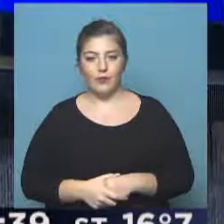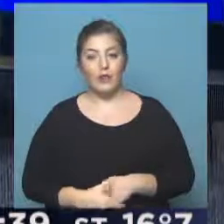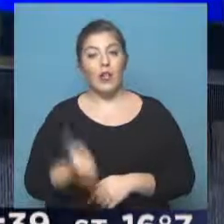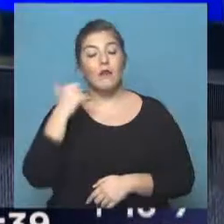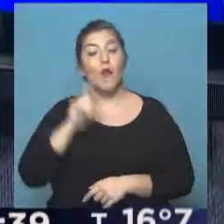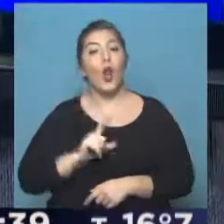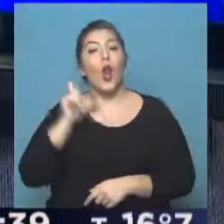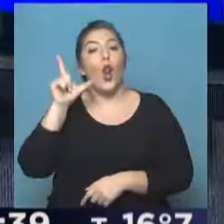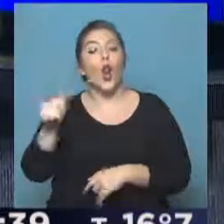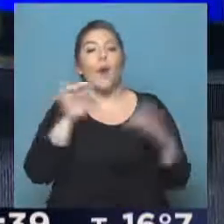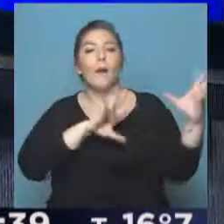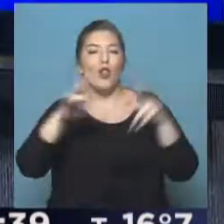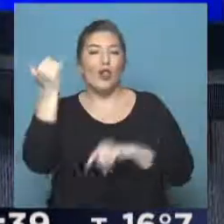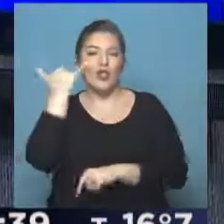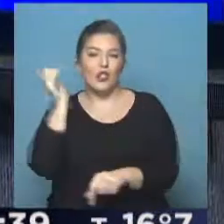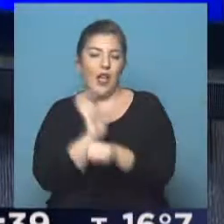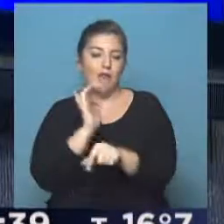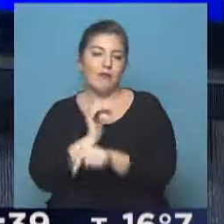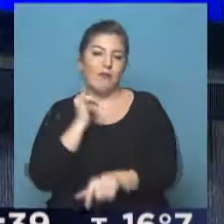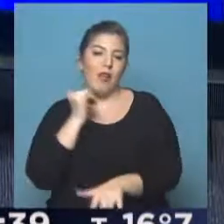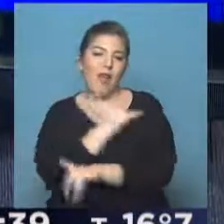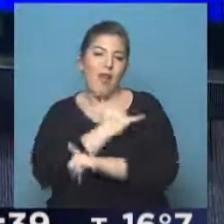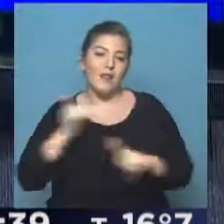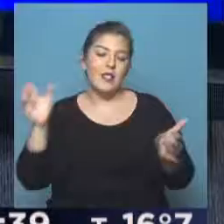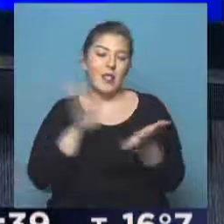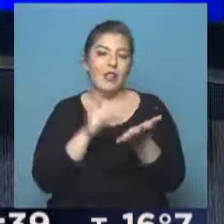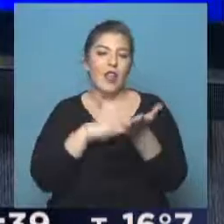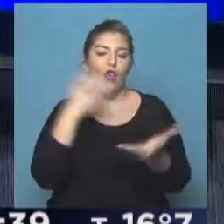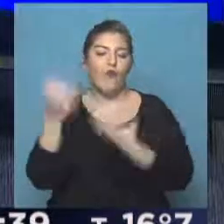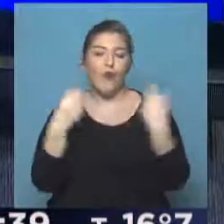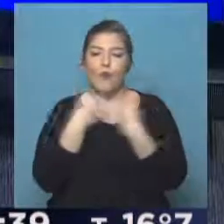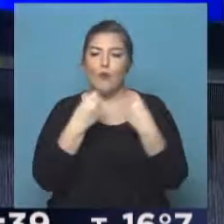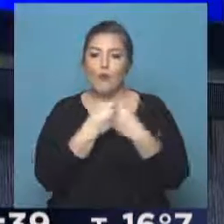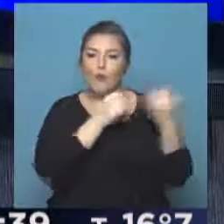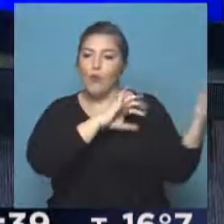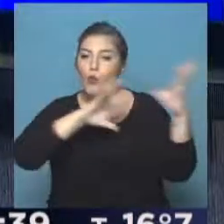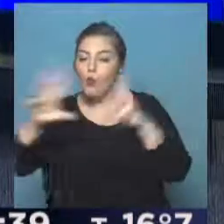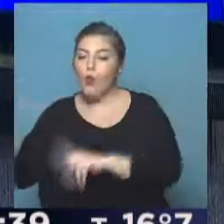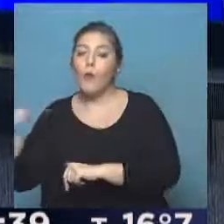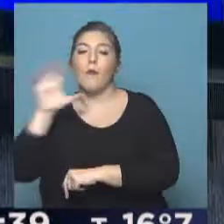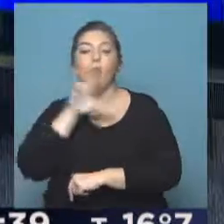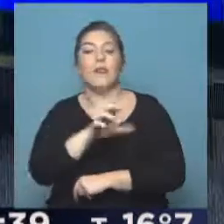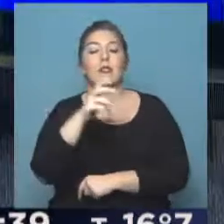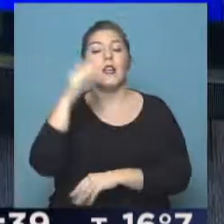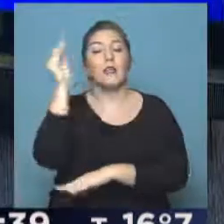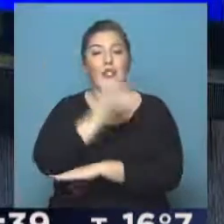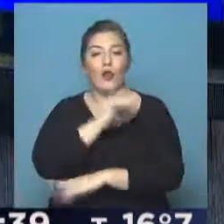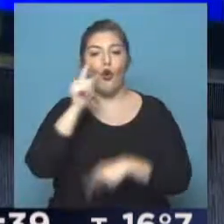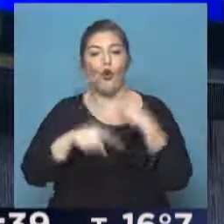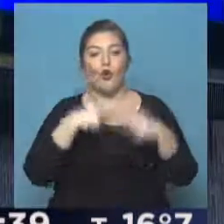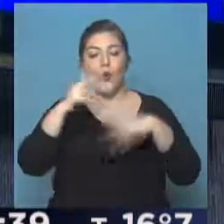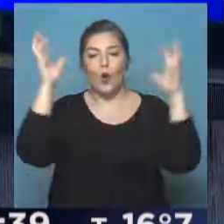Y para este lunes el pronóstico ya nos está anticipando para Tierra del Fuego mucha nubosidad. Para la provincia de Santa Cruz siguen